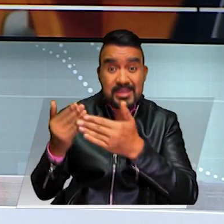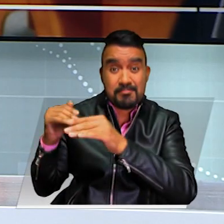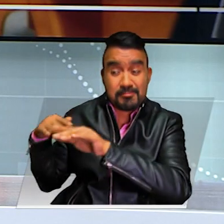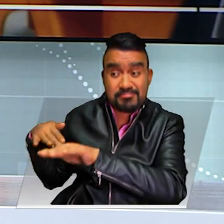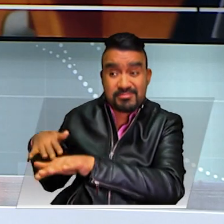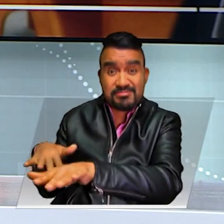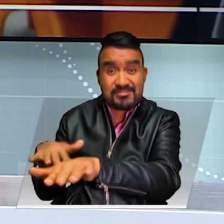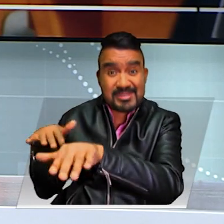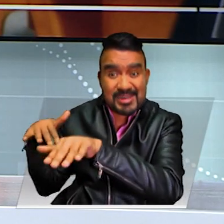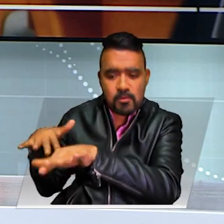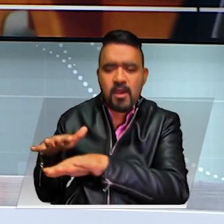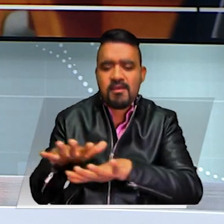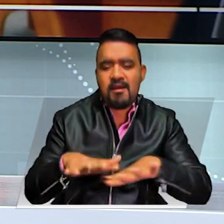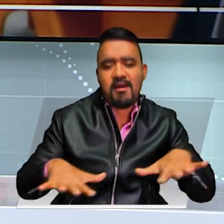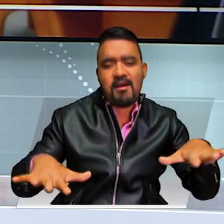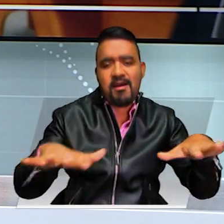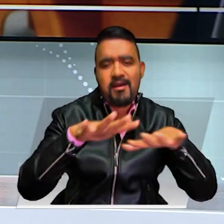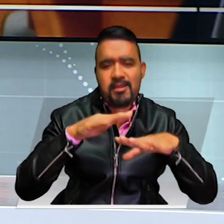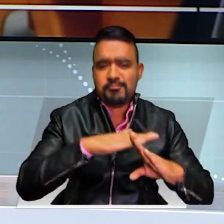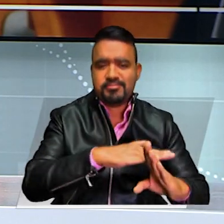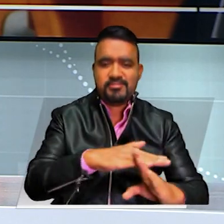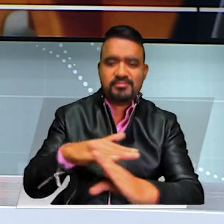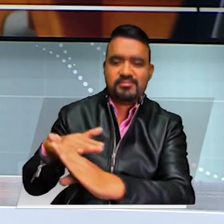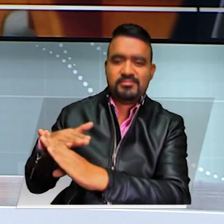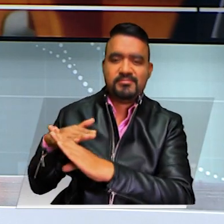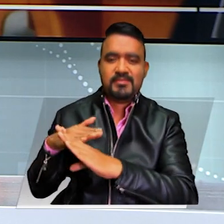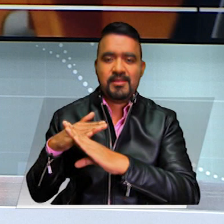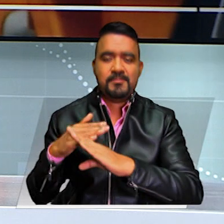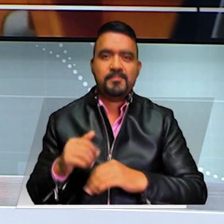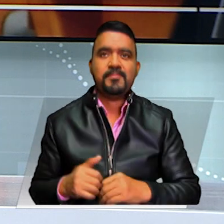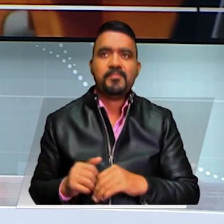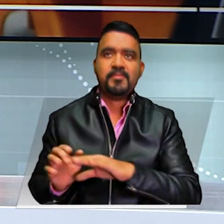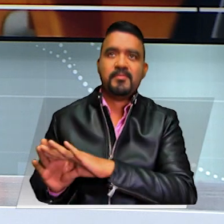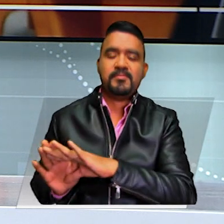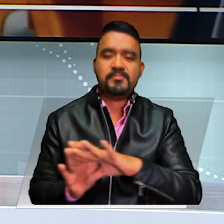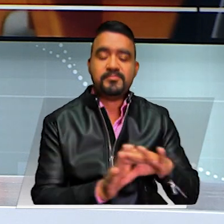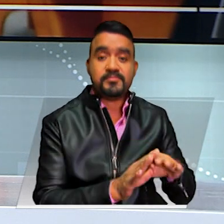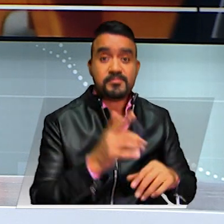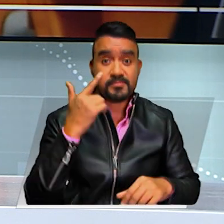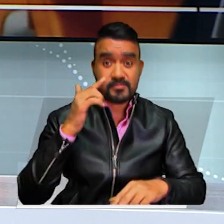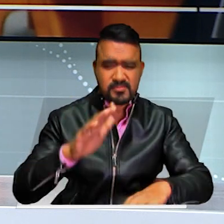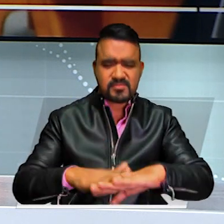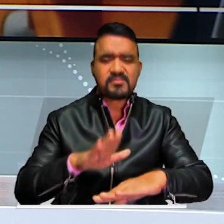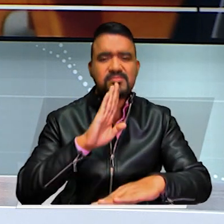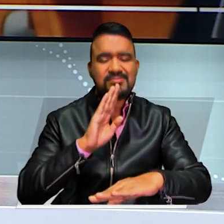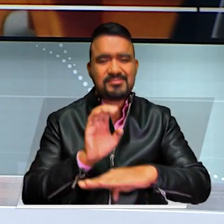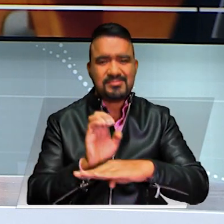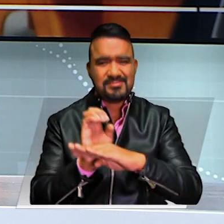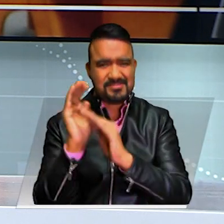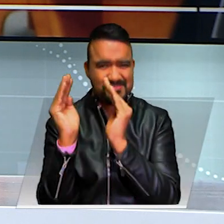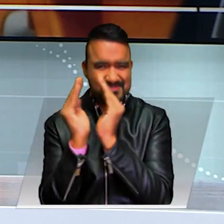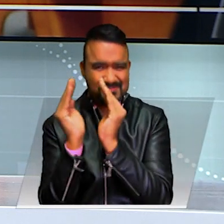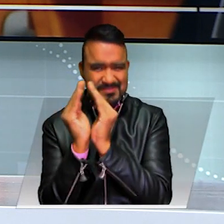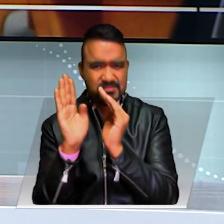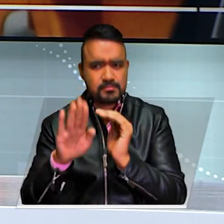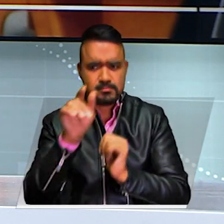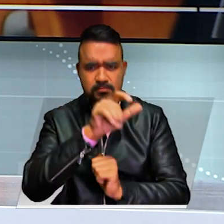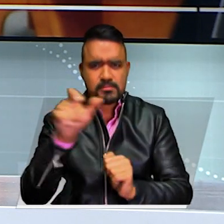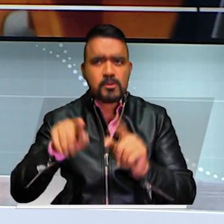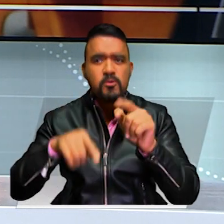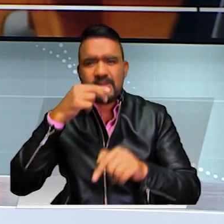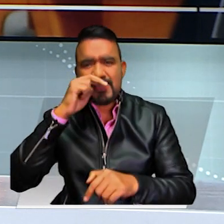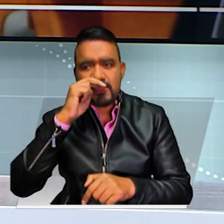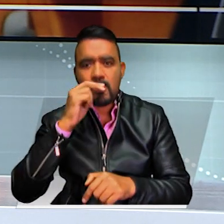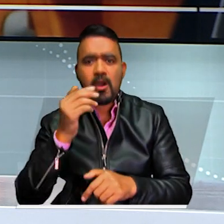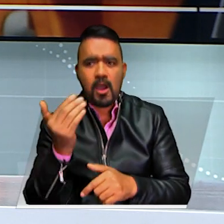hablemos de educación en el país cientos de niños menores de 5 años atendidos por los servicios del instituto colombiano de bienestar familiar avanzan en su